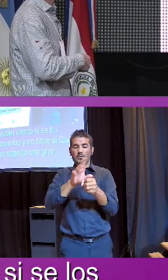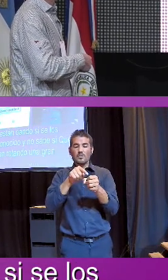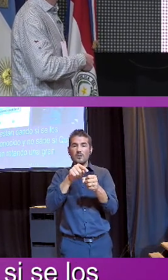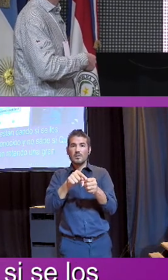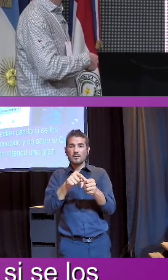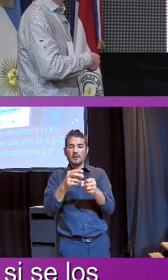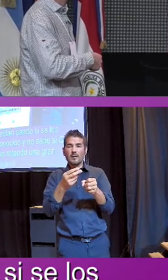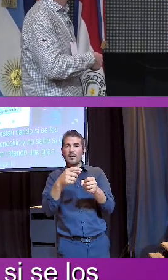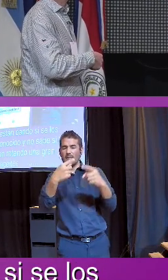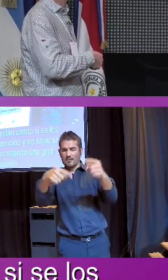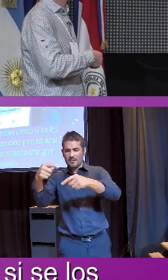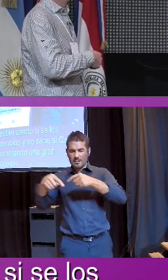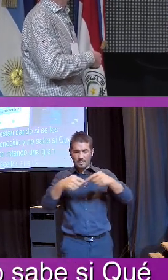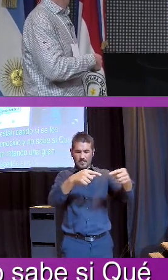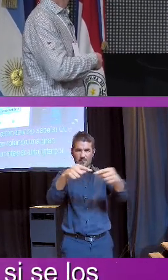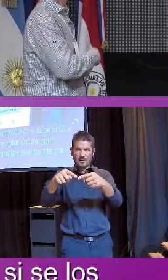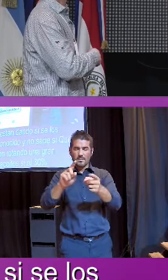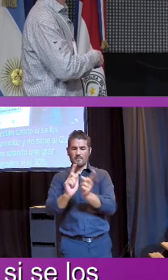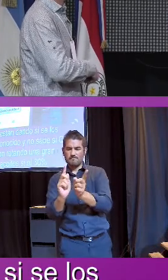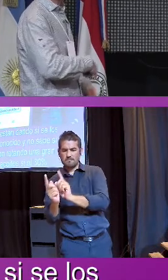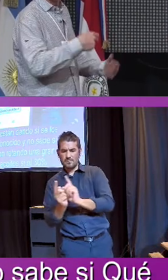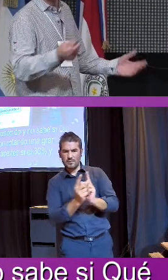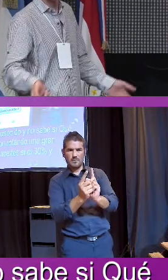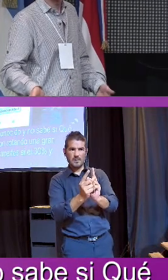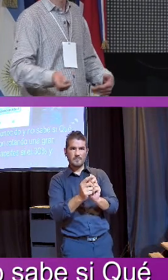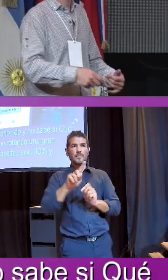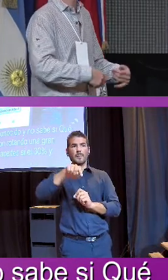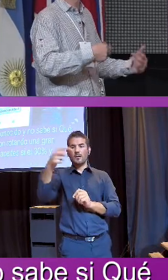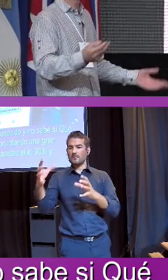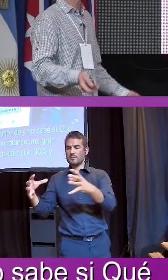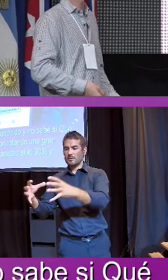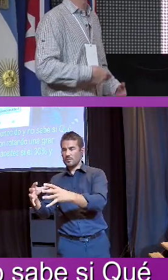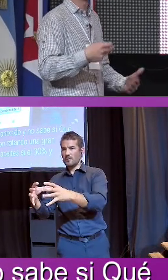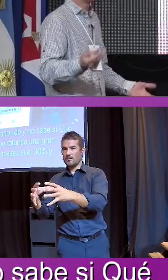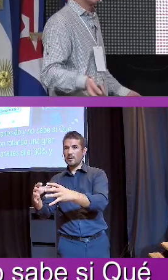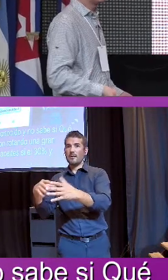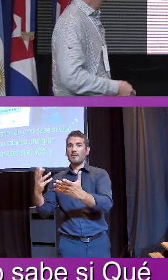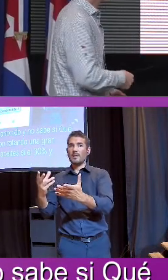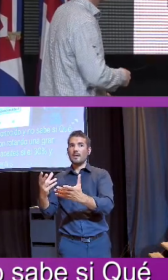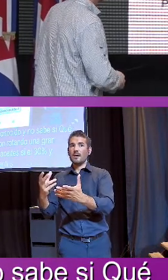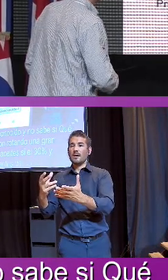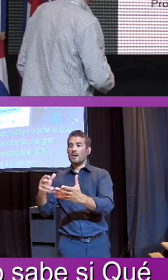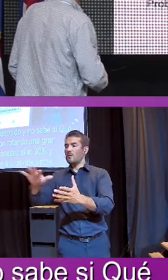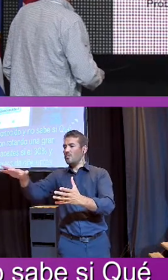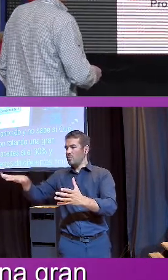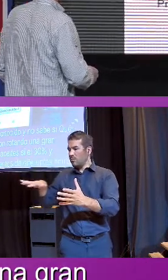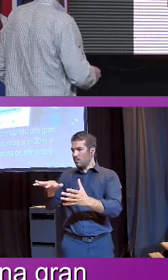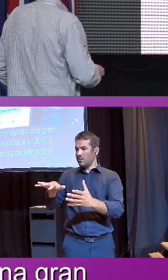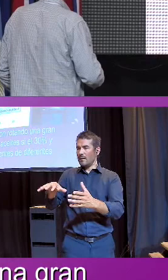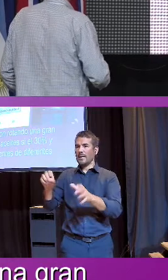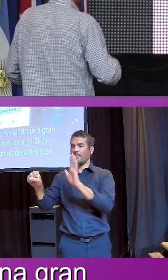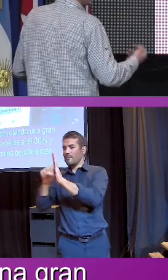diferentes aceites, ¿sí?, el 30%. Y después otros comprados de diferentes marcas